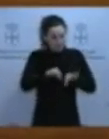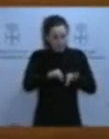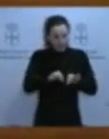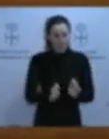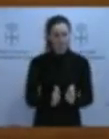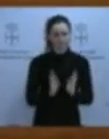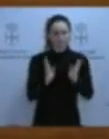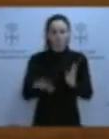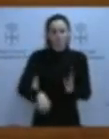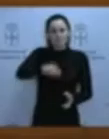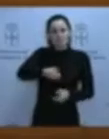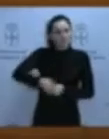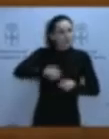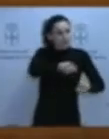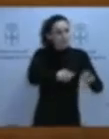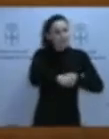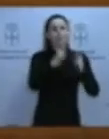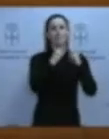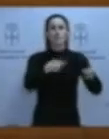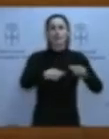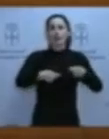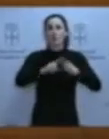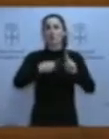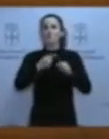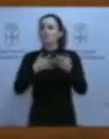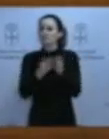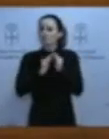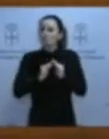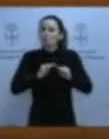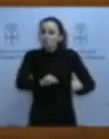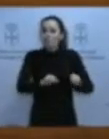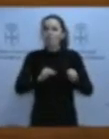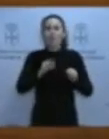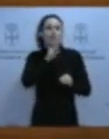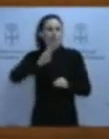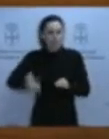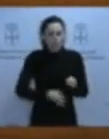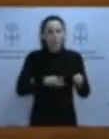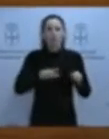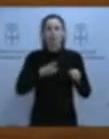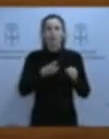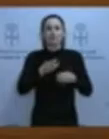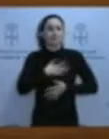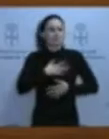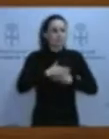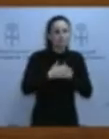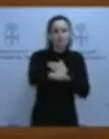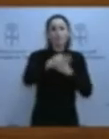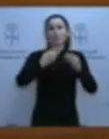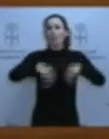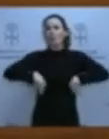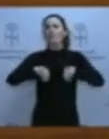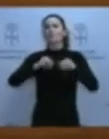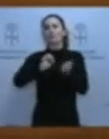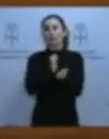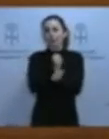doméstica y de las pequeñas industrias artesanales agroalimentarias, verduras de los huertos, huevos, quesos,